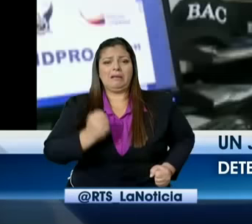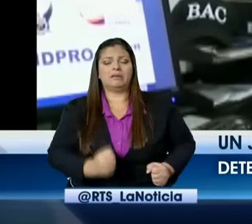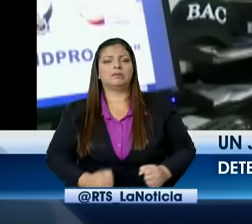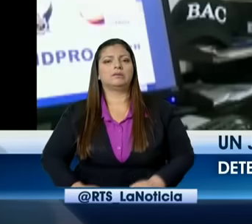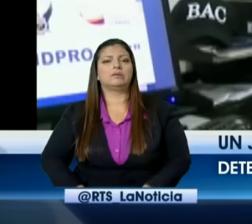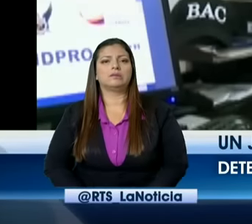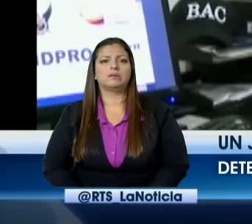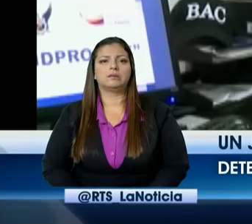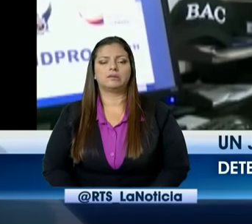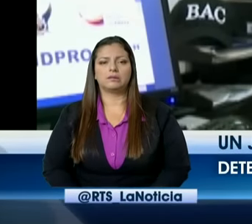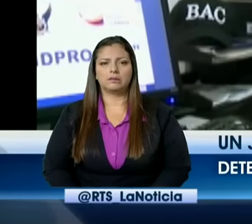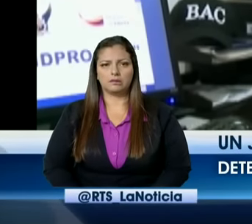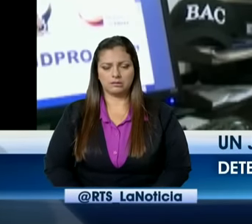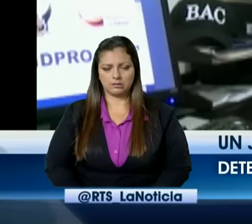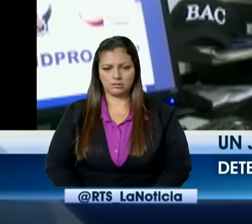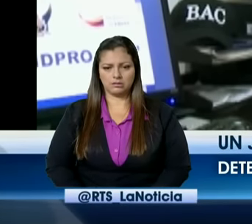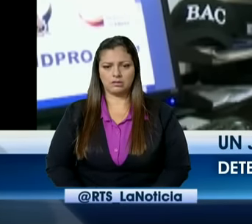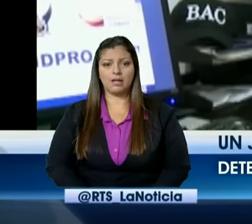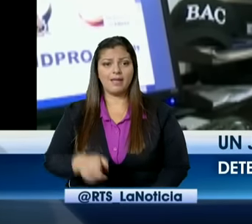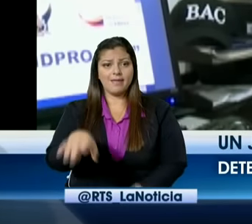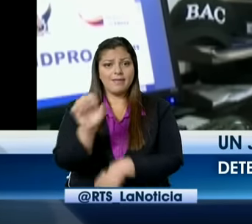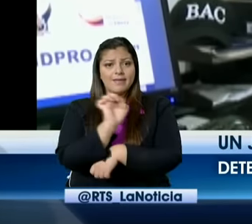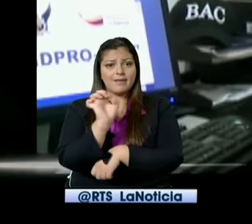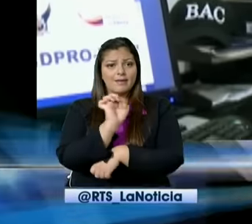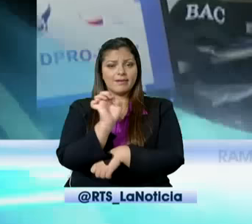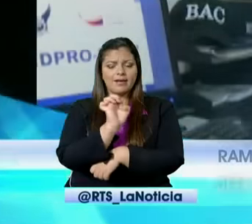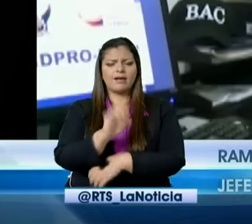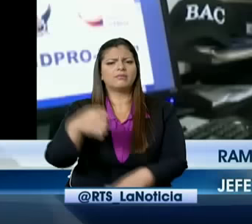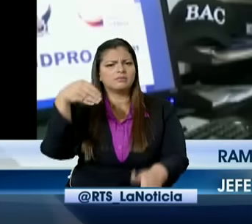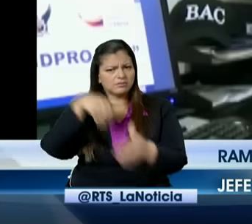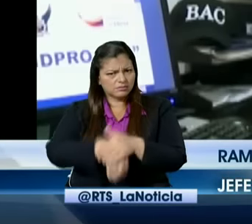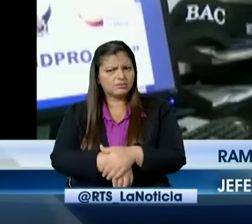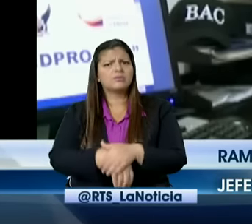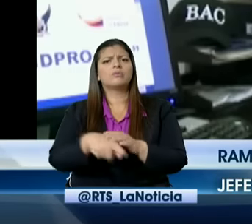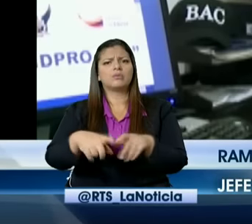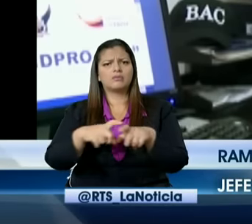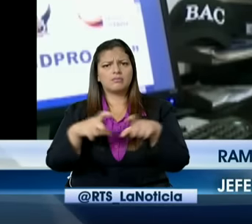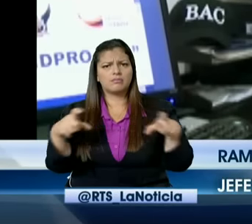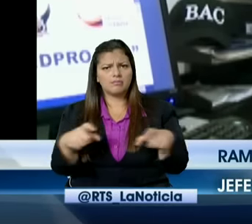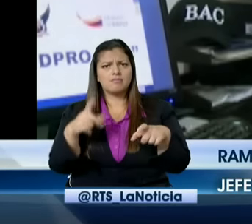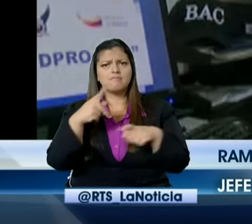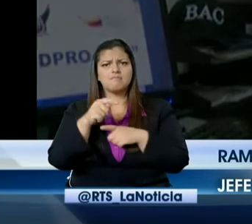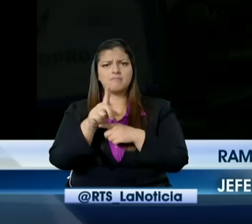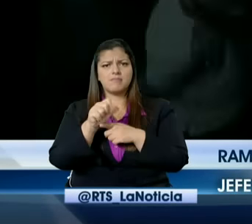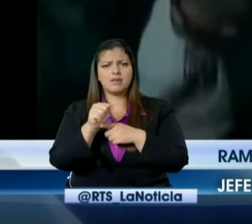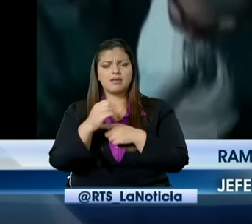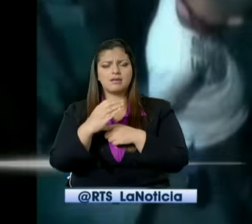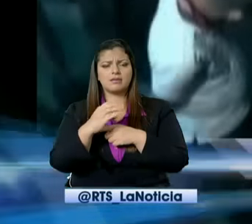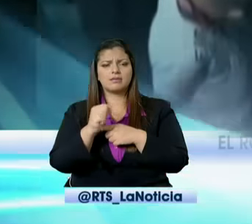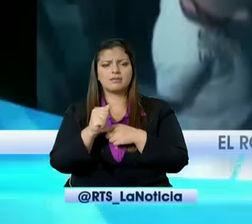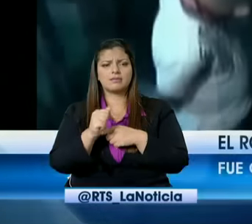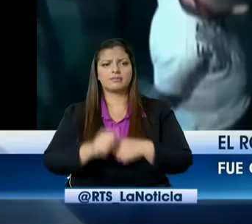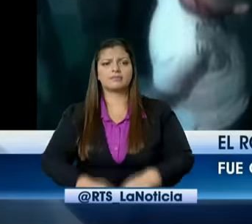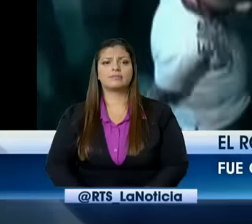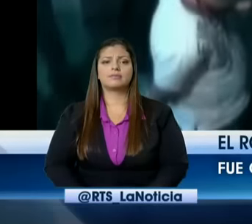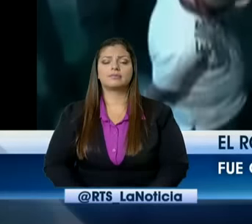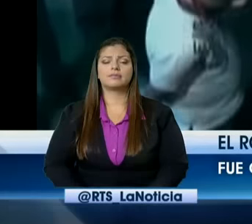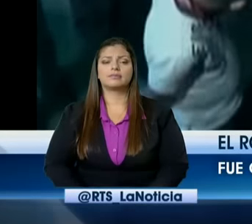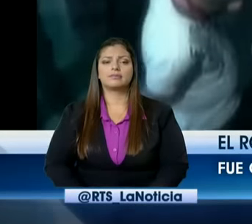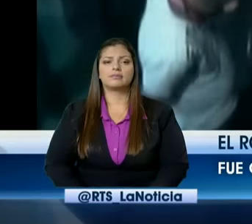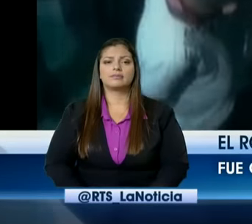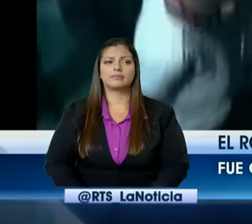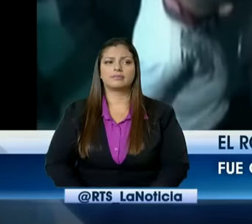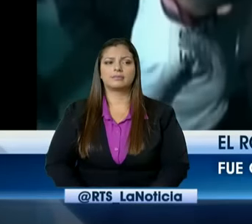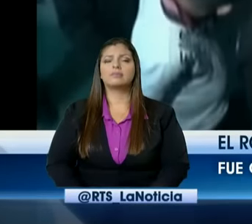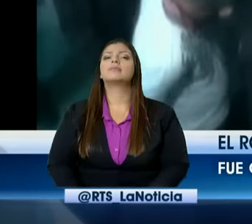En el vehículo andaban a cargar o portaban las placas de identificación del vehículo. Agentes de la BAC